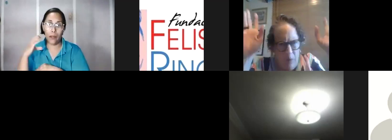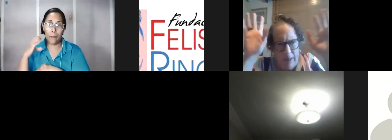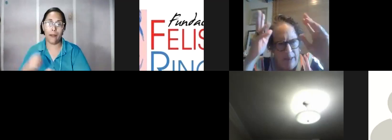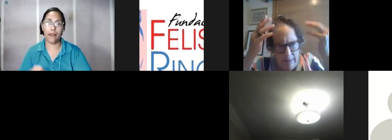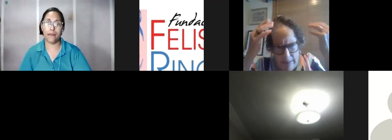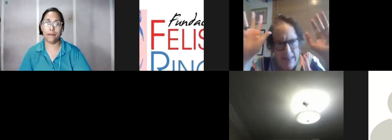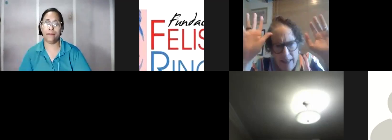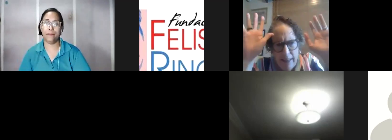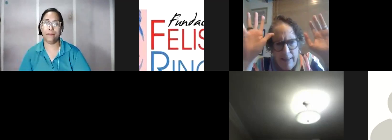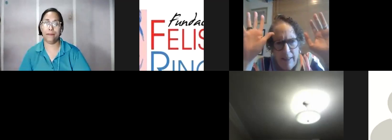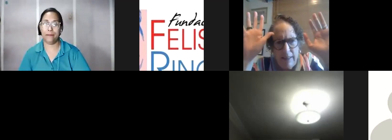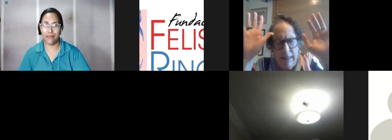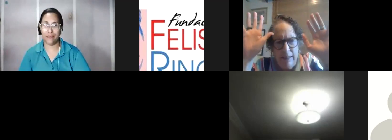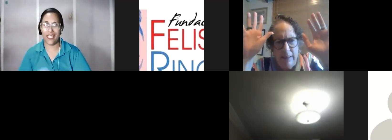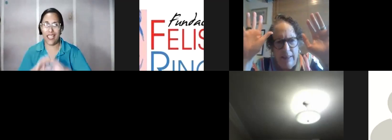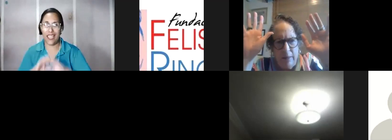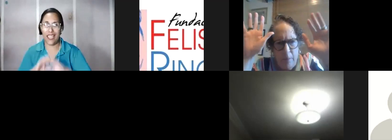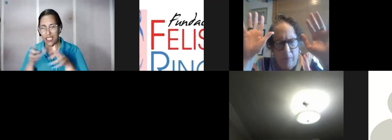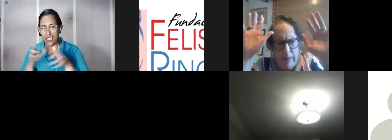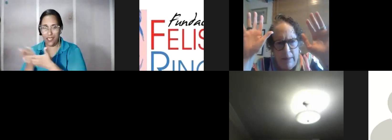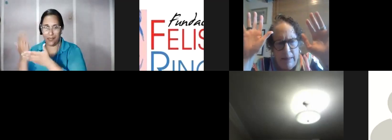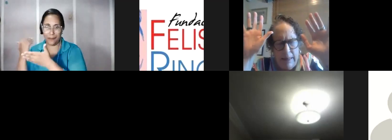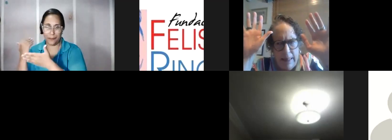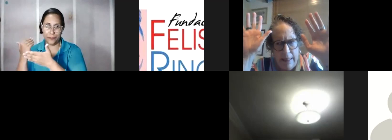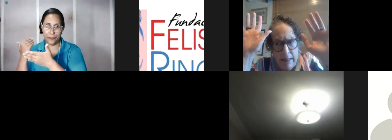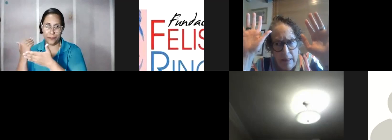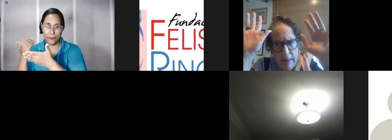Pero sabemos que se hacía antes